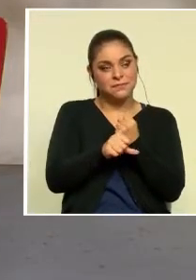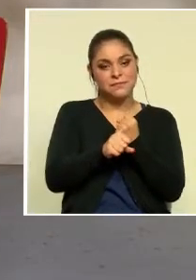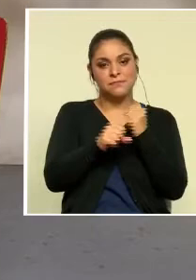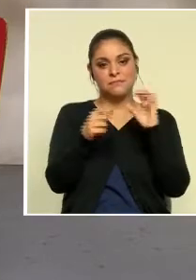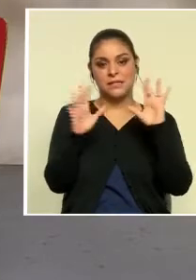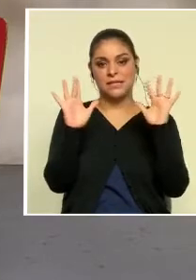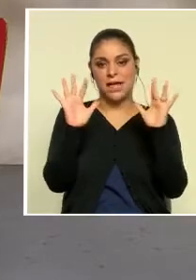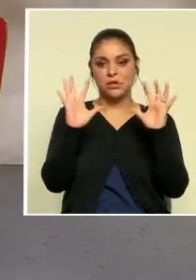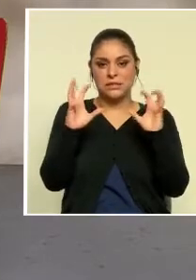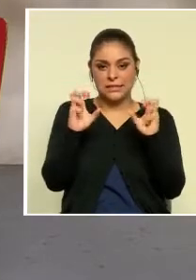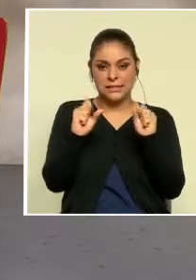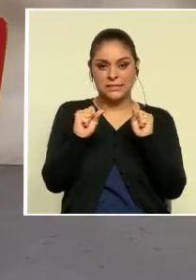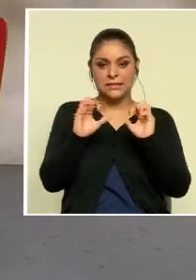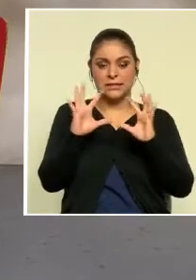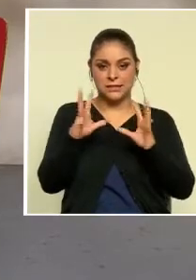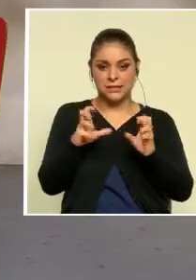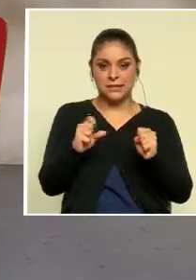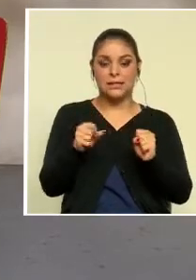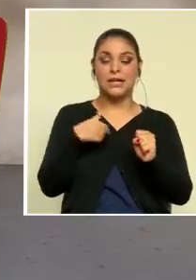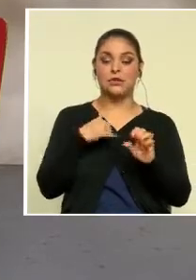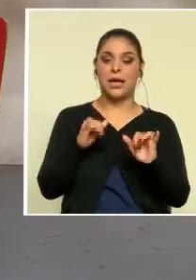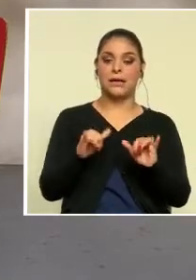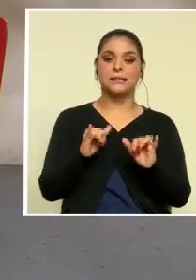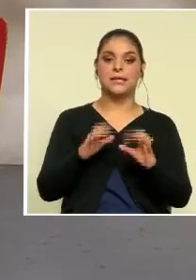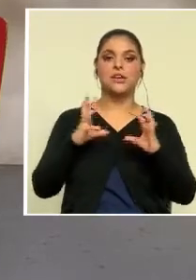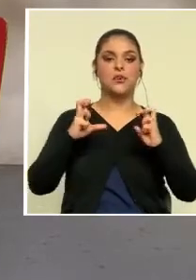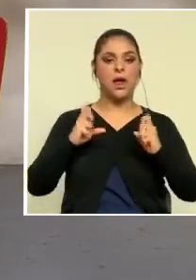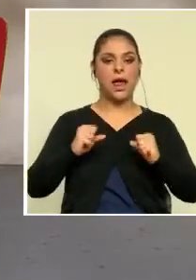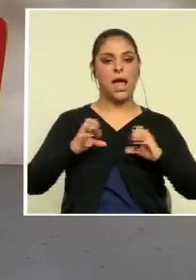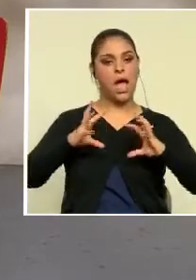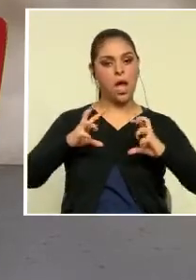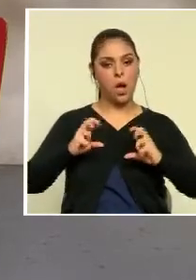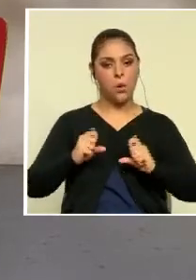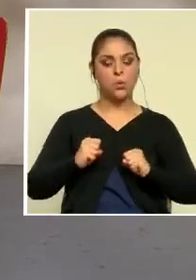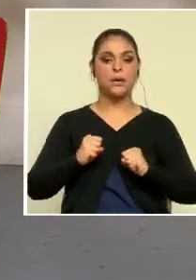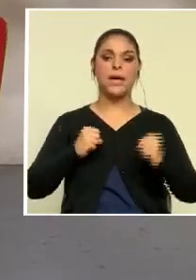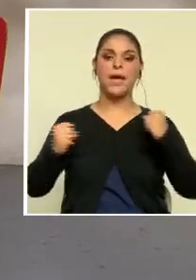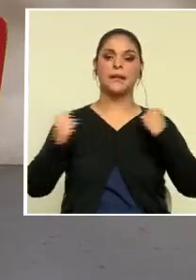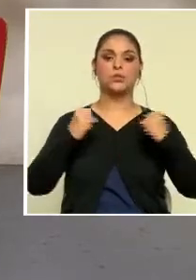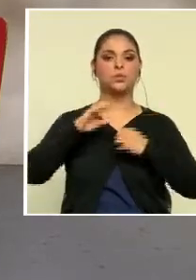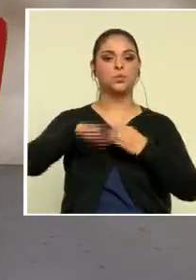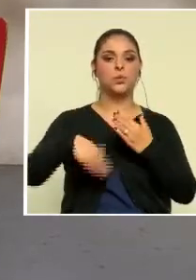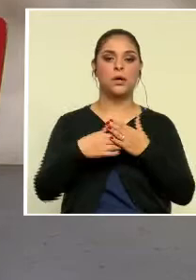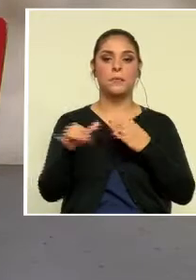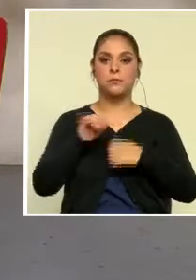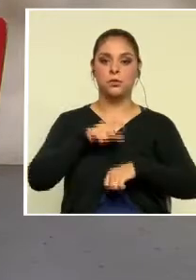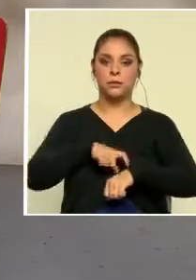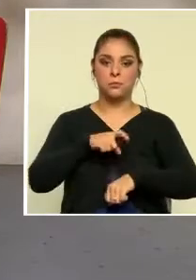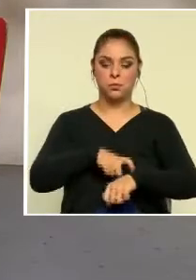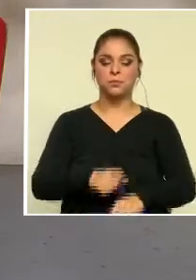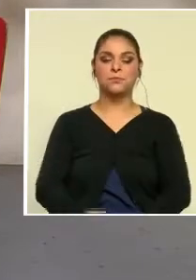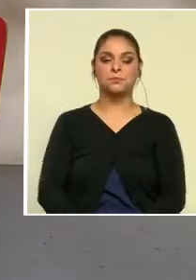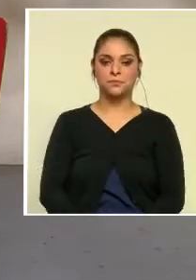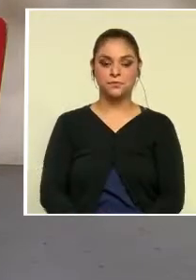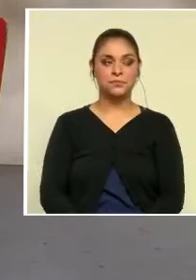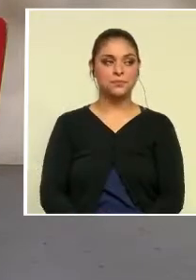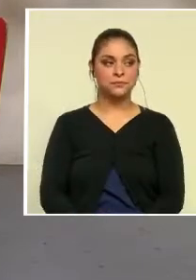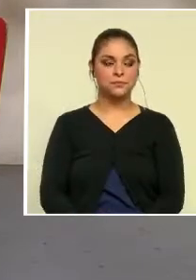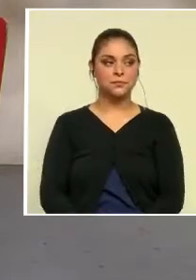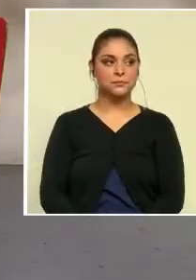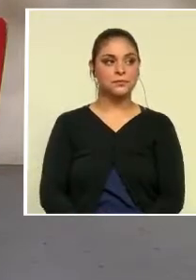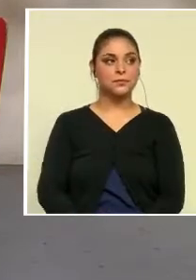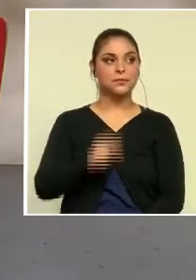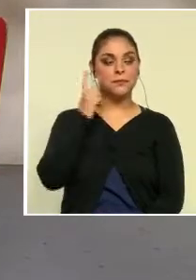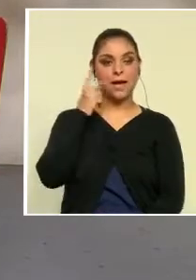ejercicio y así los relajos descenso y relajo y los ejércitos todos a la misma vez o quiere y aquí tenemos vamos a ver